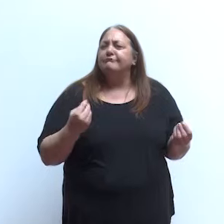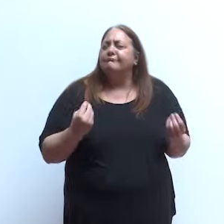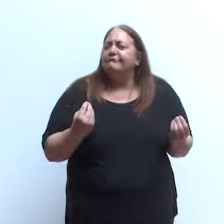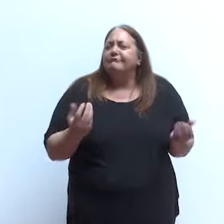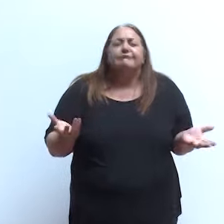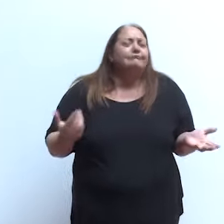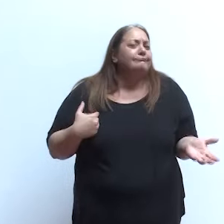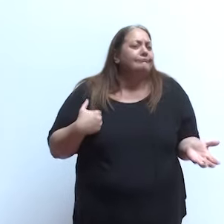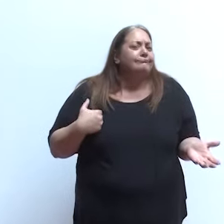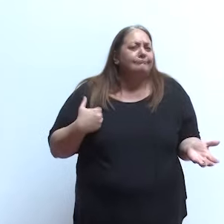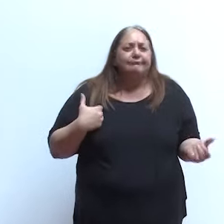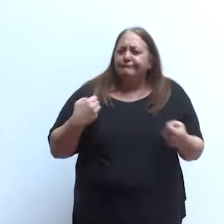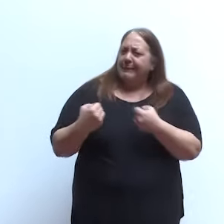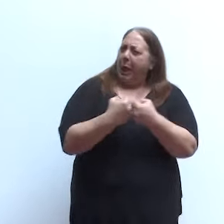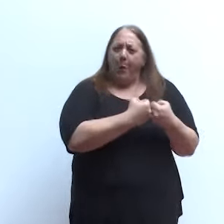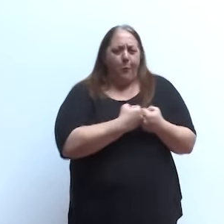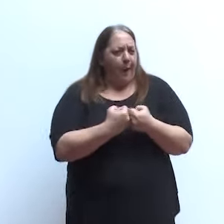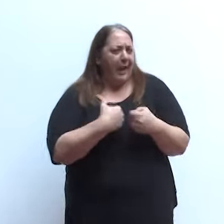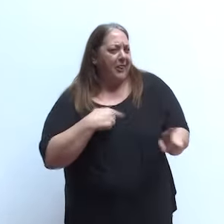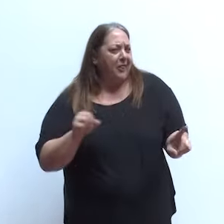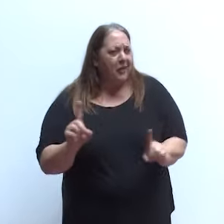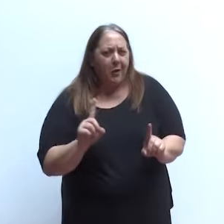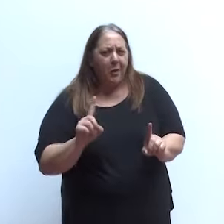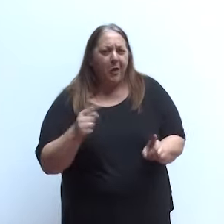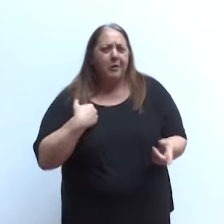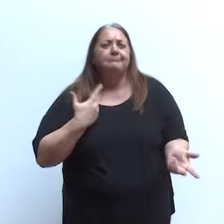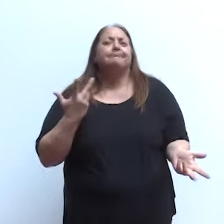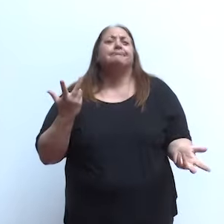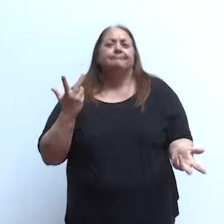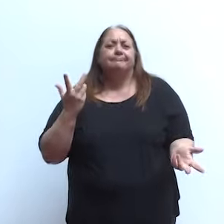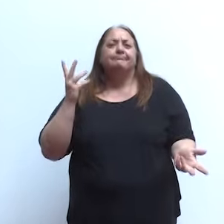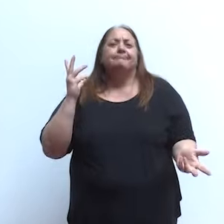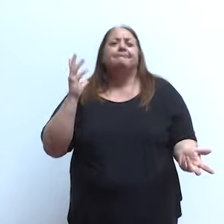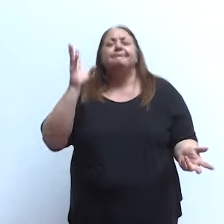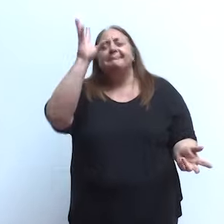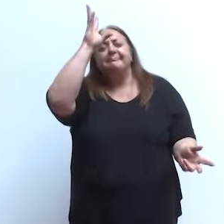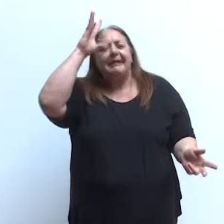estoy de acuerdo con que el kismo fue antineoliberal